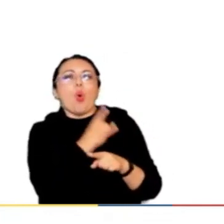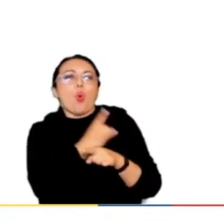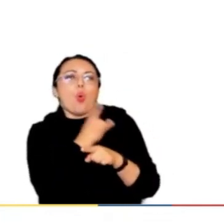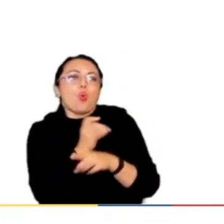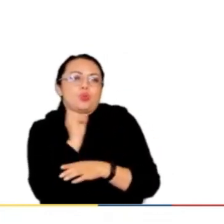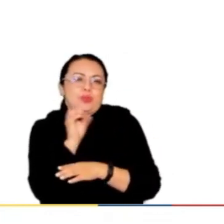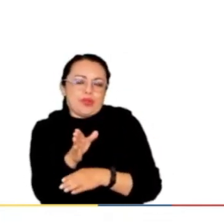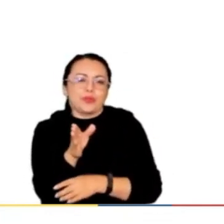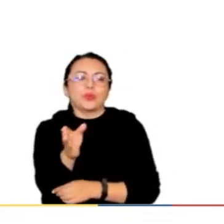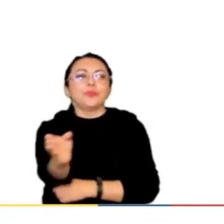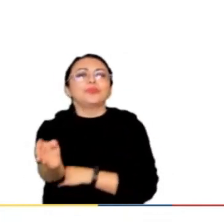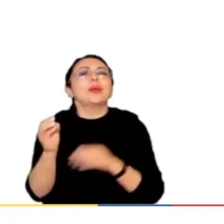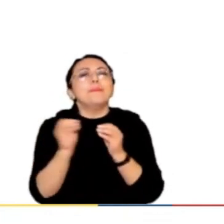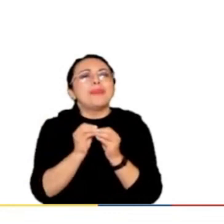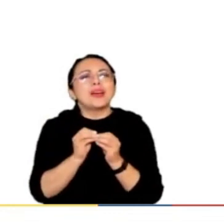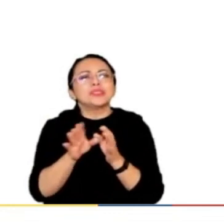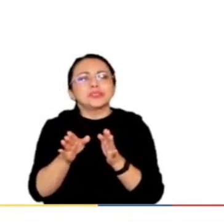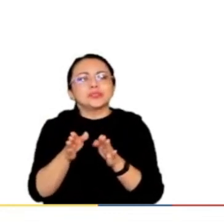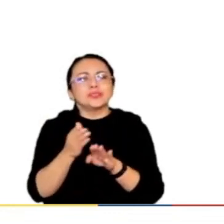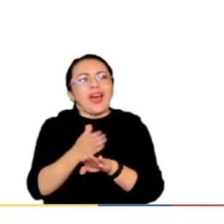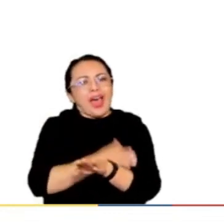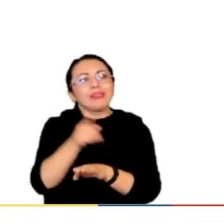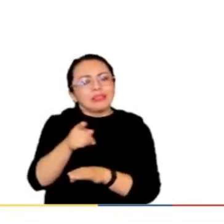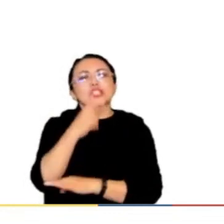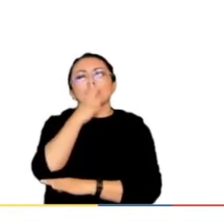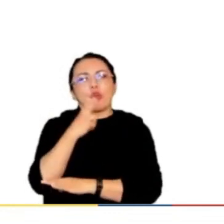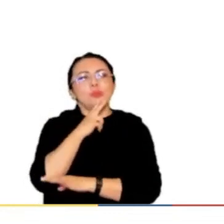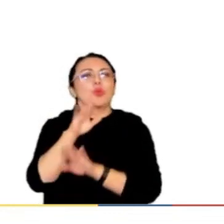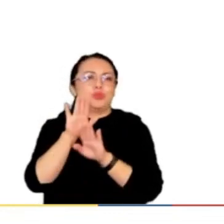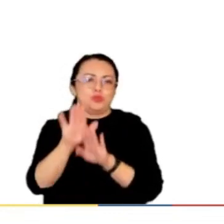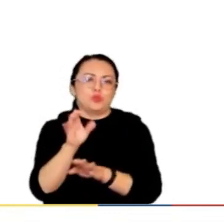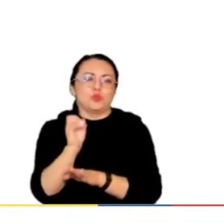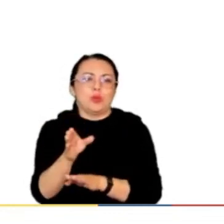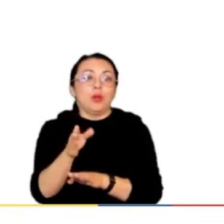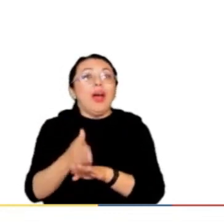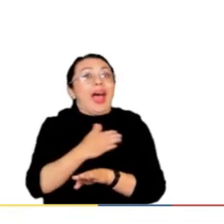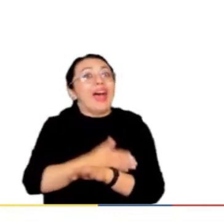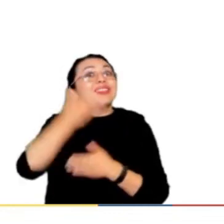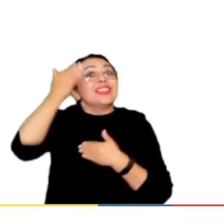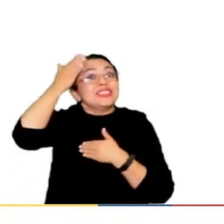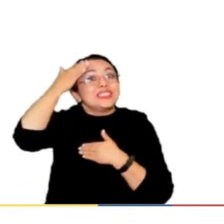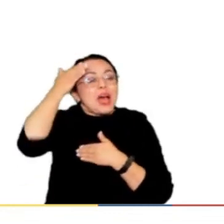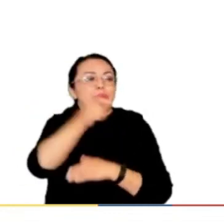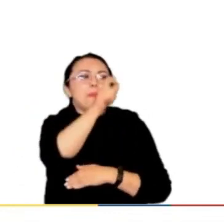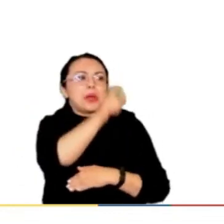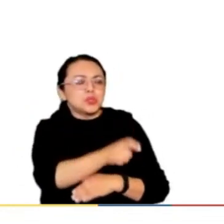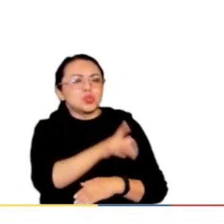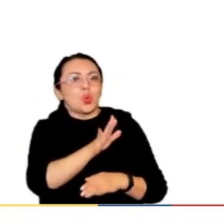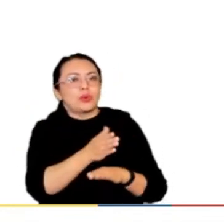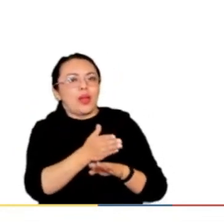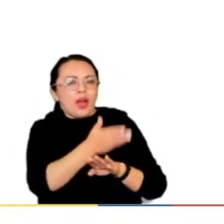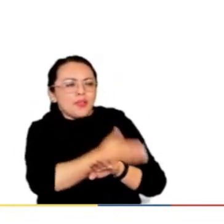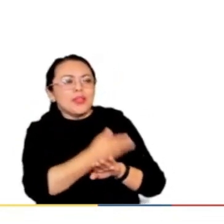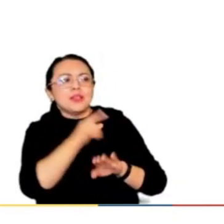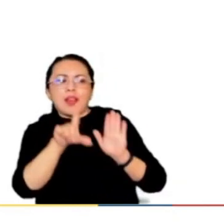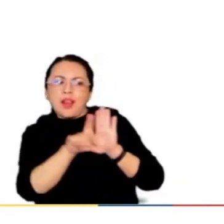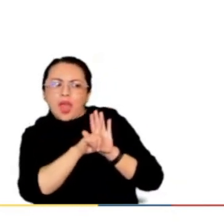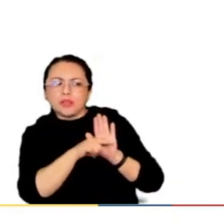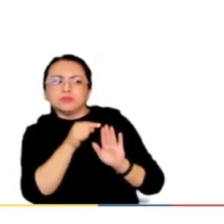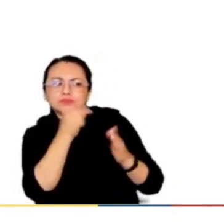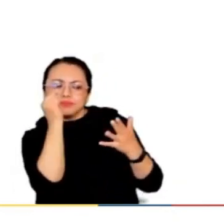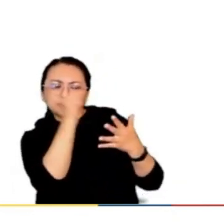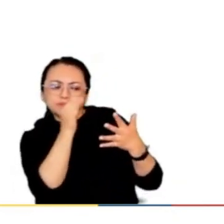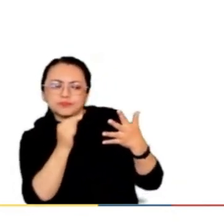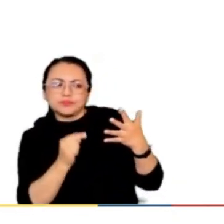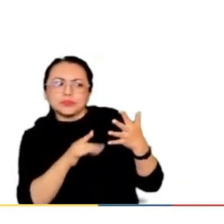banco en su relación contractual. Entonces, si ya tenía un conocimiento del cliente que es exigido por la ley, tenía claramente que entender